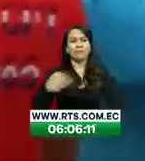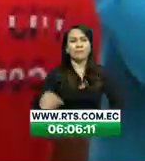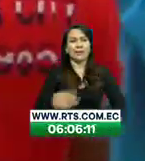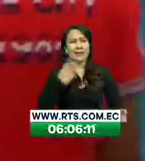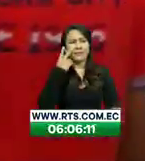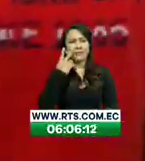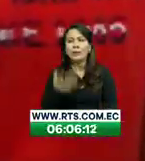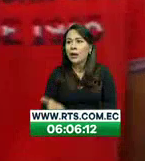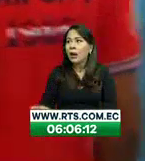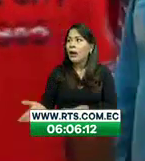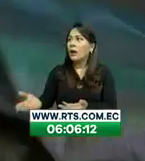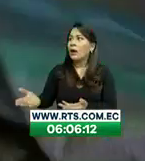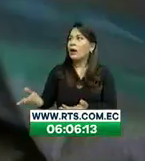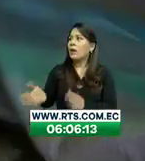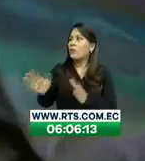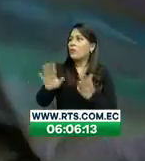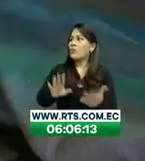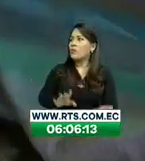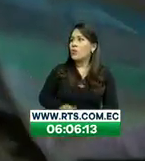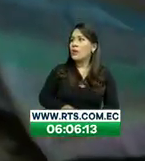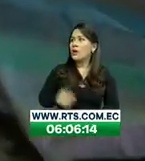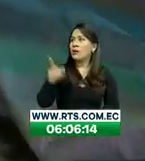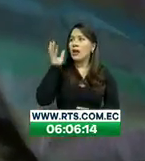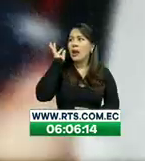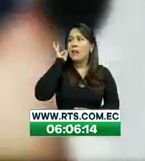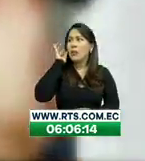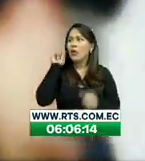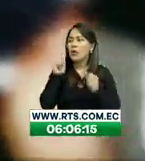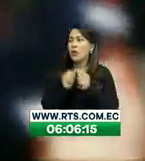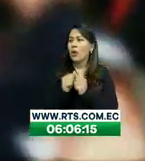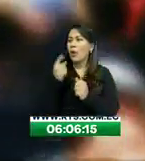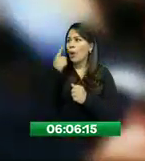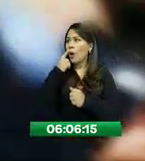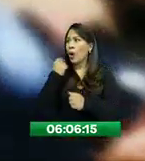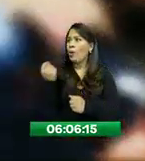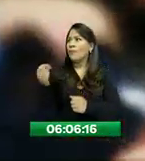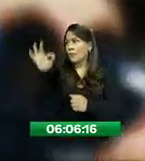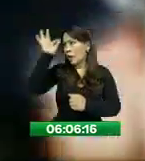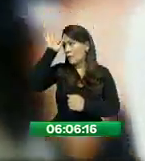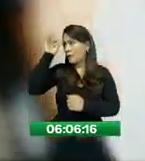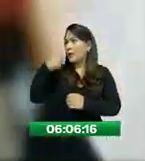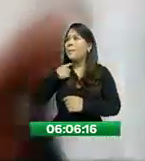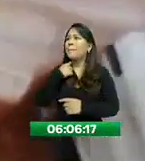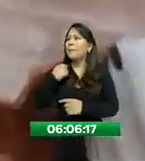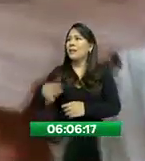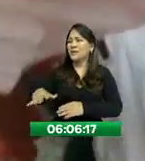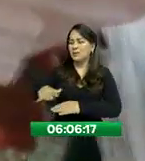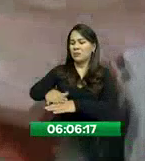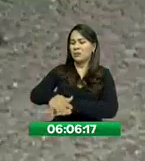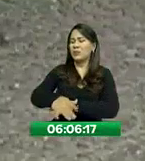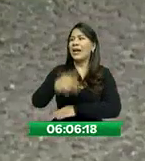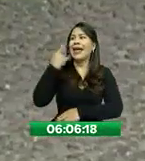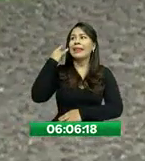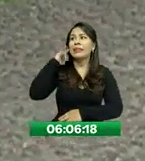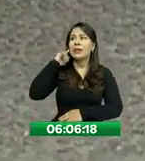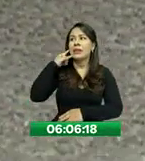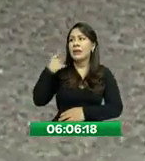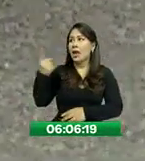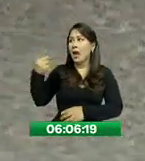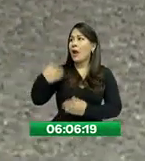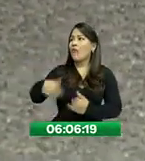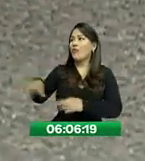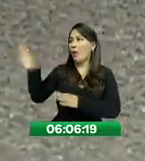esta tragedia, que acabó con la vida de la madre, mientras que el hombre perdió una de sus piernas y la menor fue trasladada